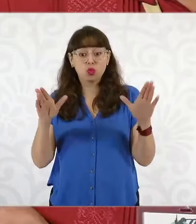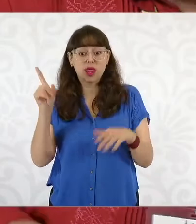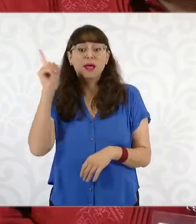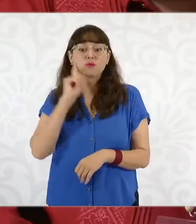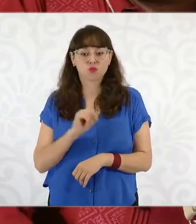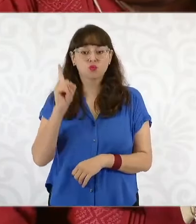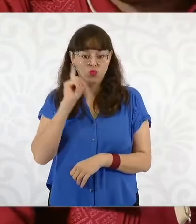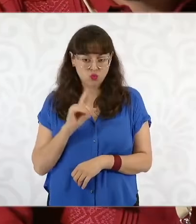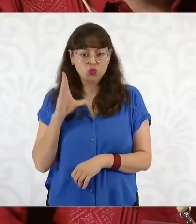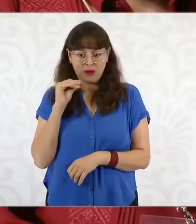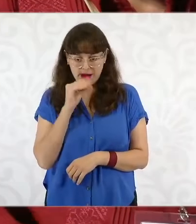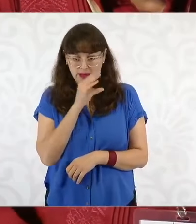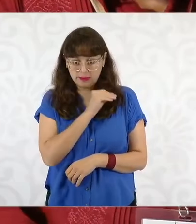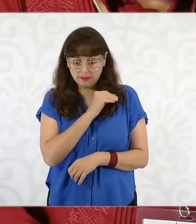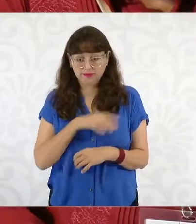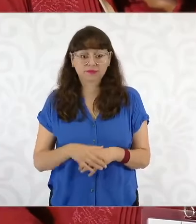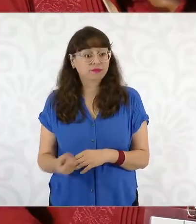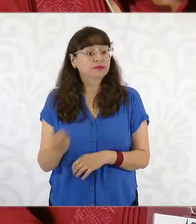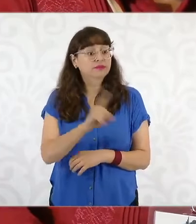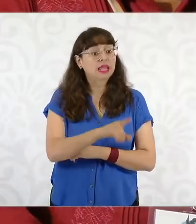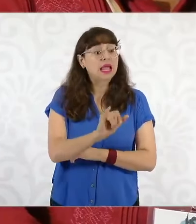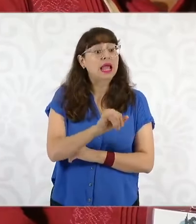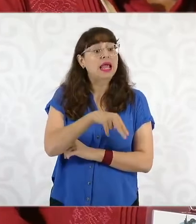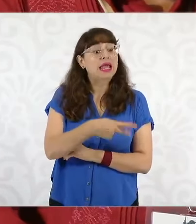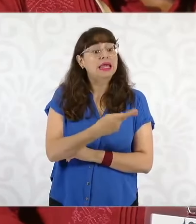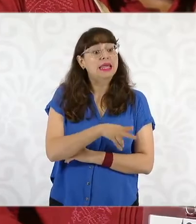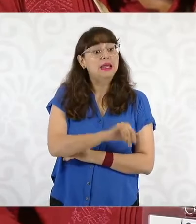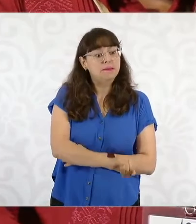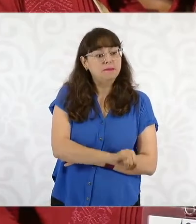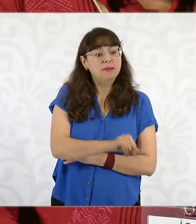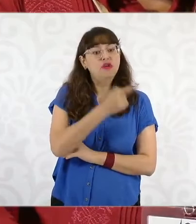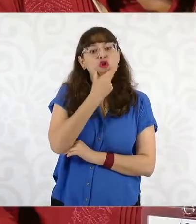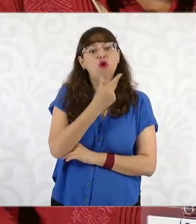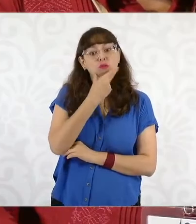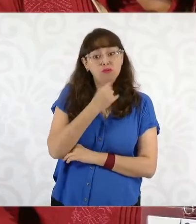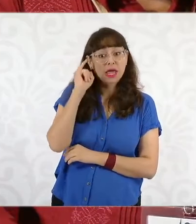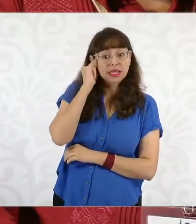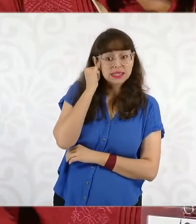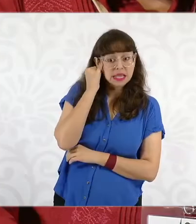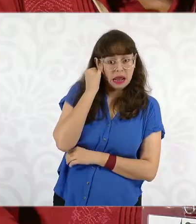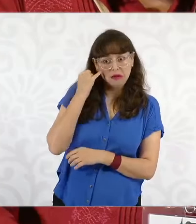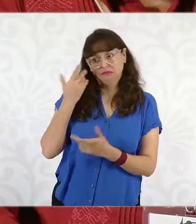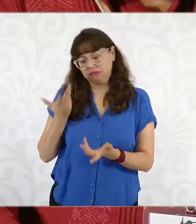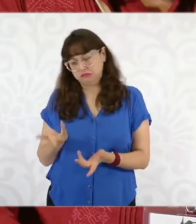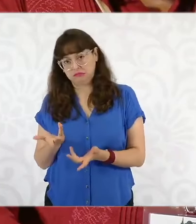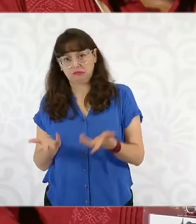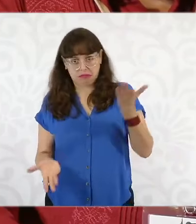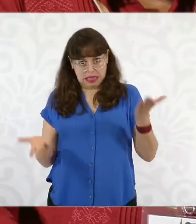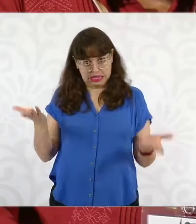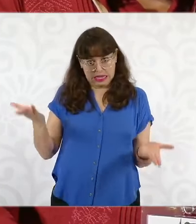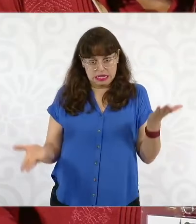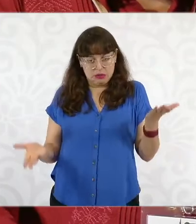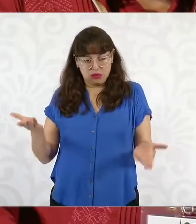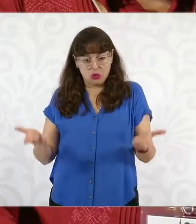INPI pues está un hombre indígena, un poquito también como para equilibrar o